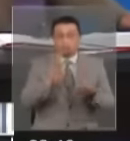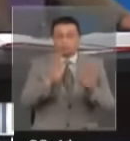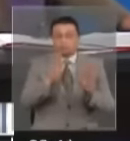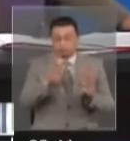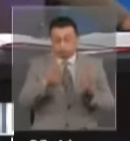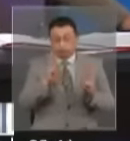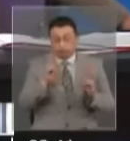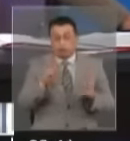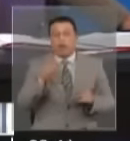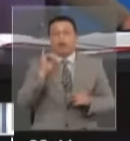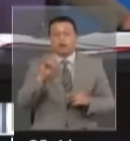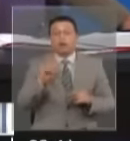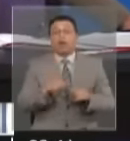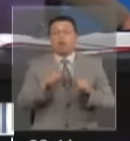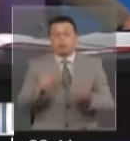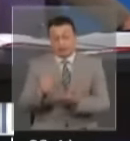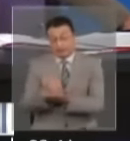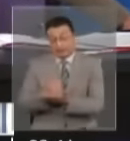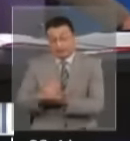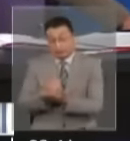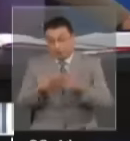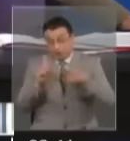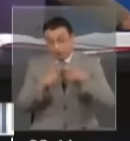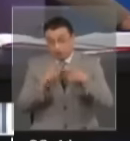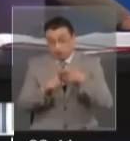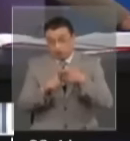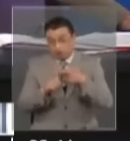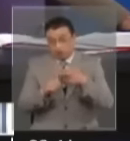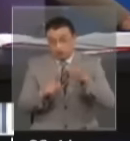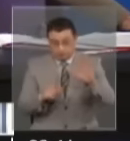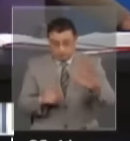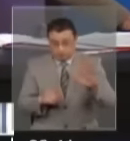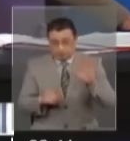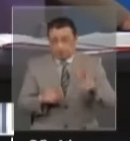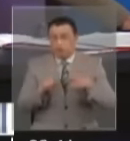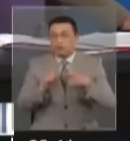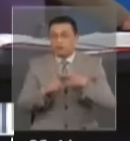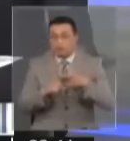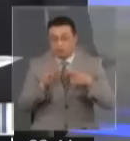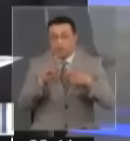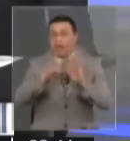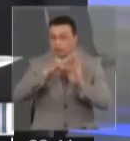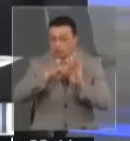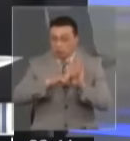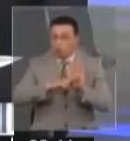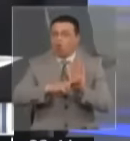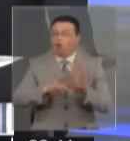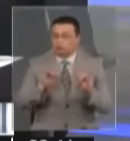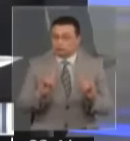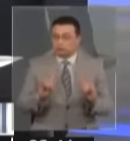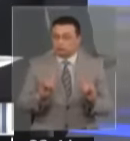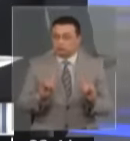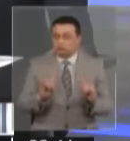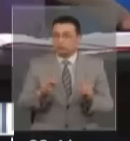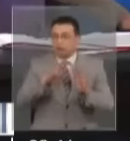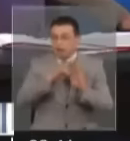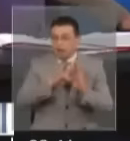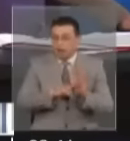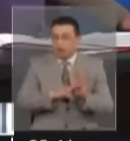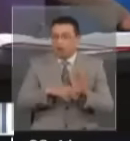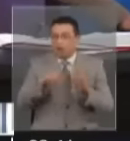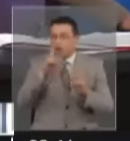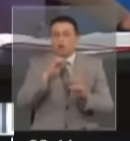decía, como Cristian, uso medicinal, Cristian Villarreal, pero regulado. O sea, tiene que ser regulado, así,